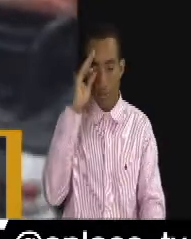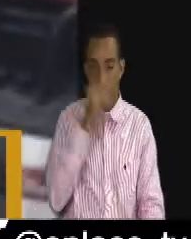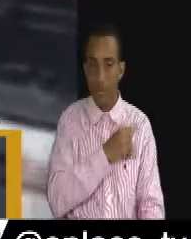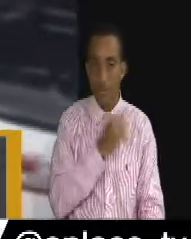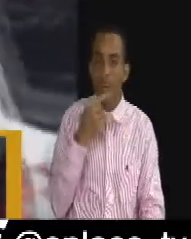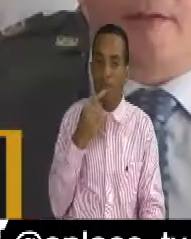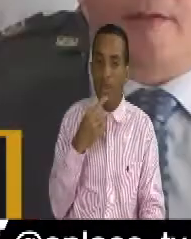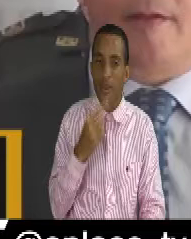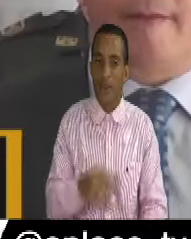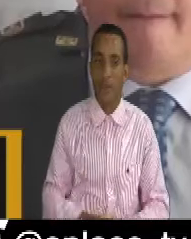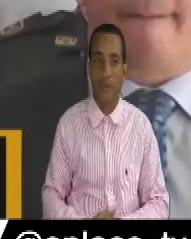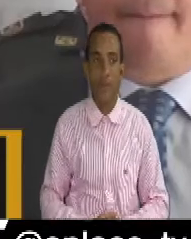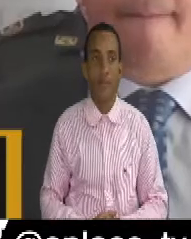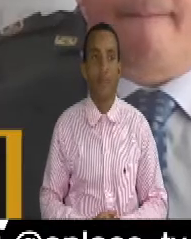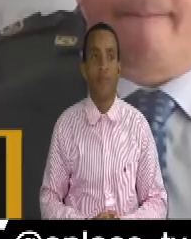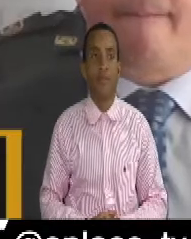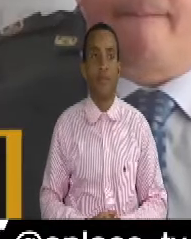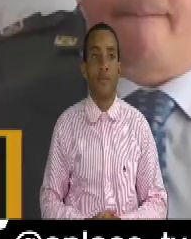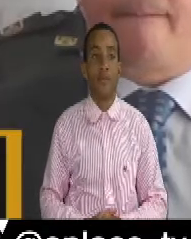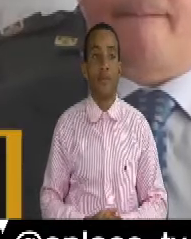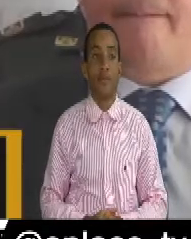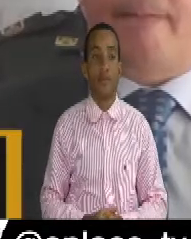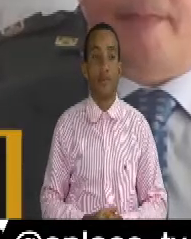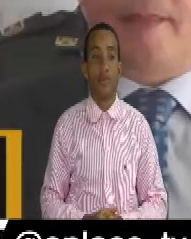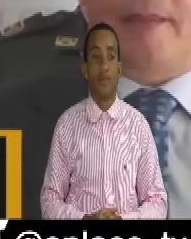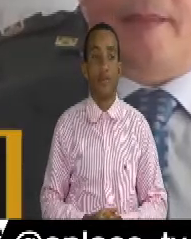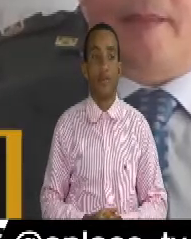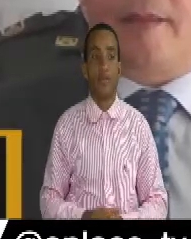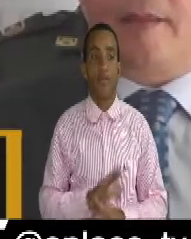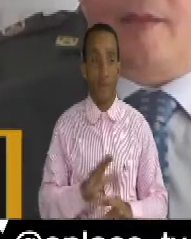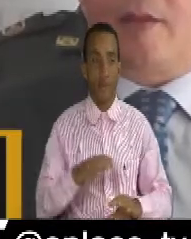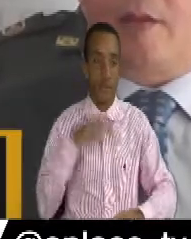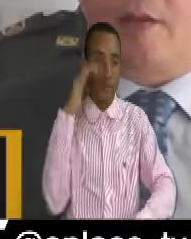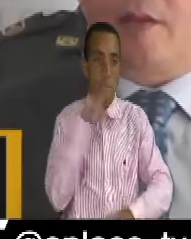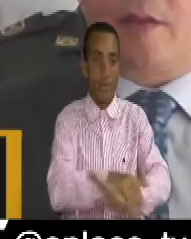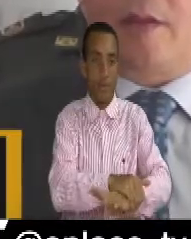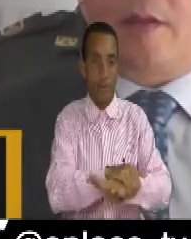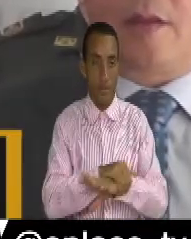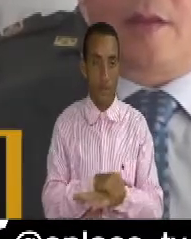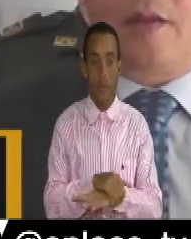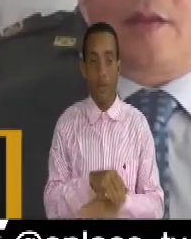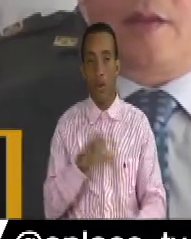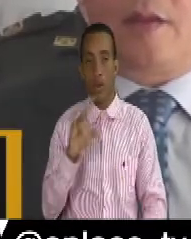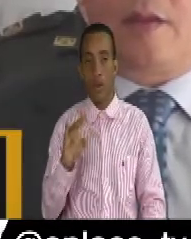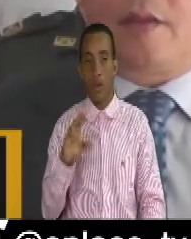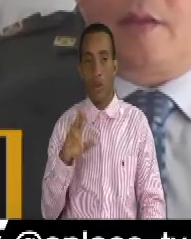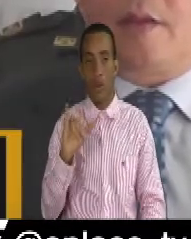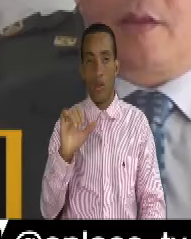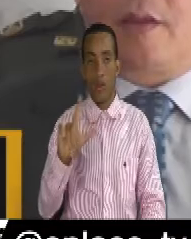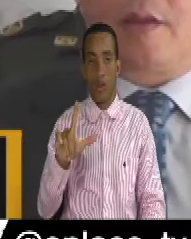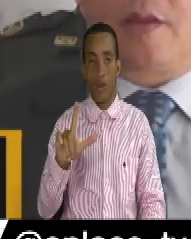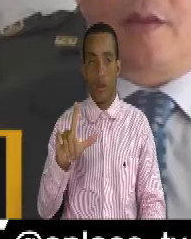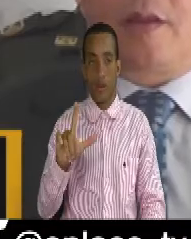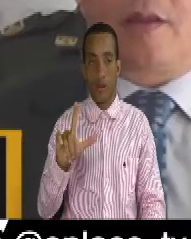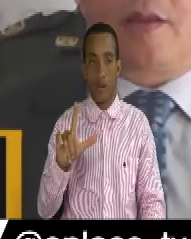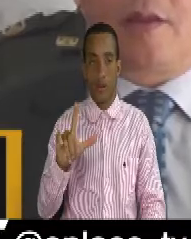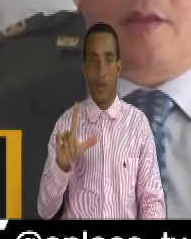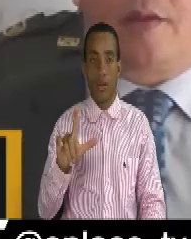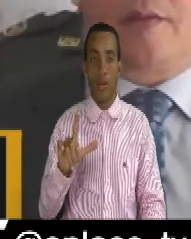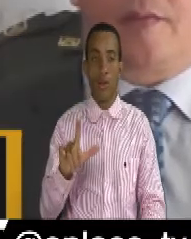dijo. Se logró la captura del sujeto alias Uriel. Este